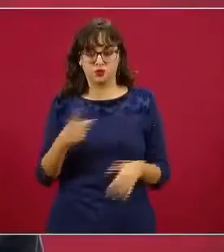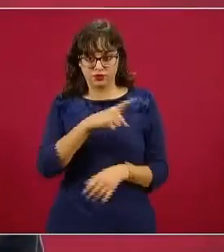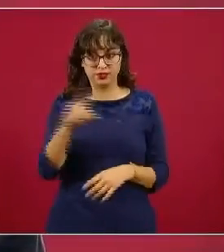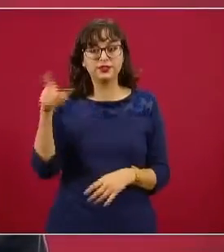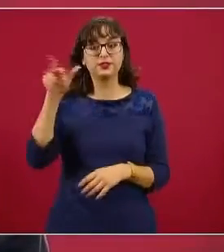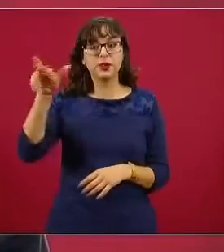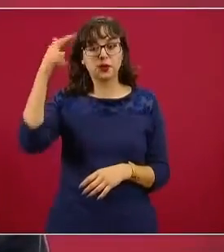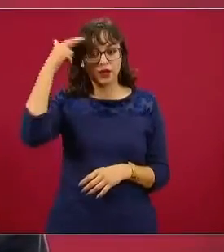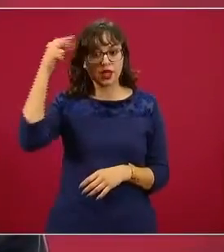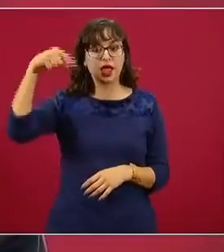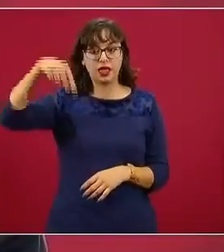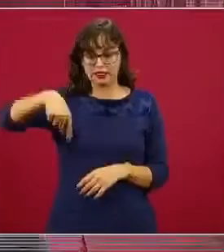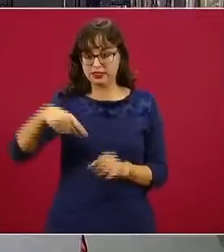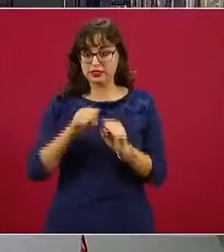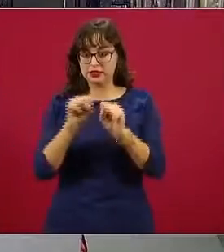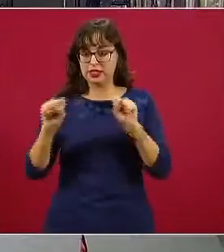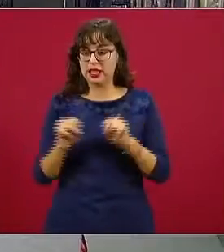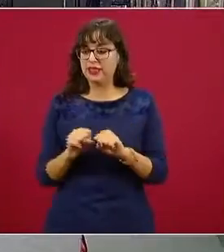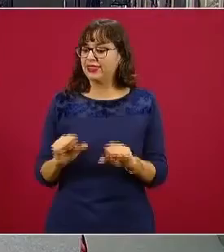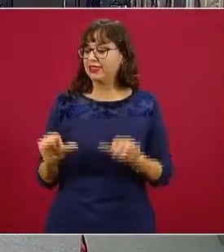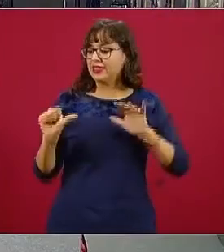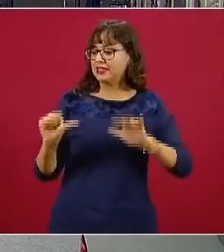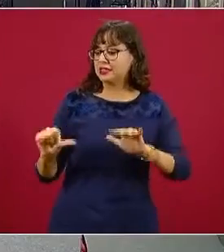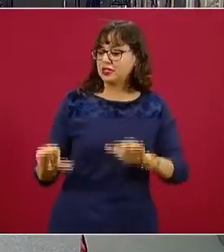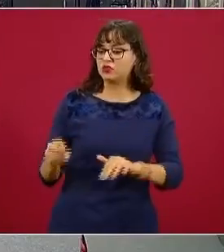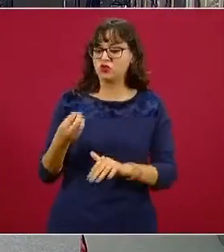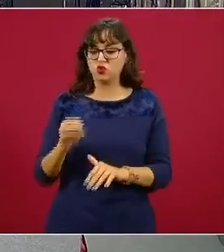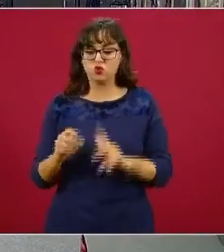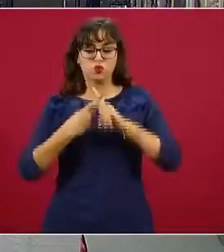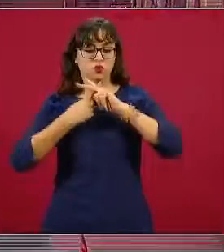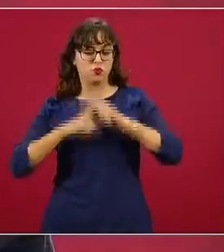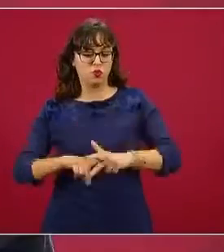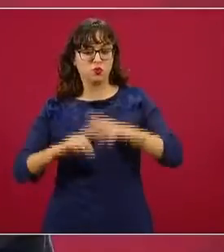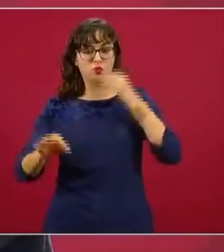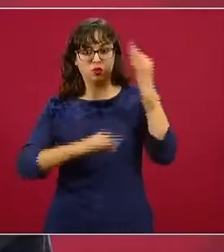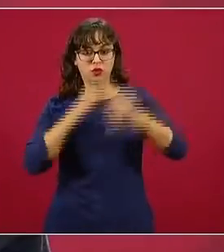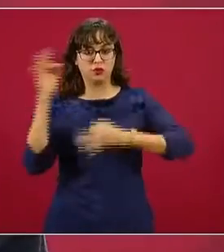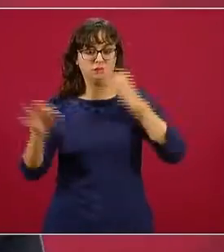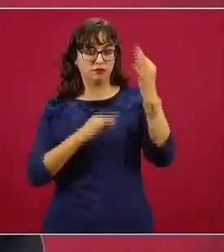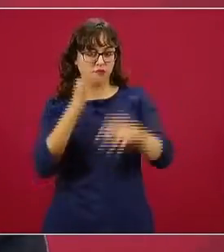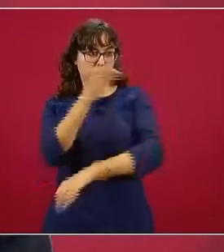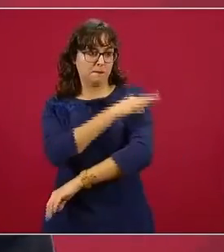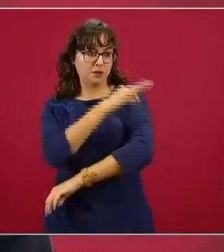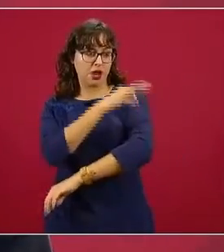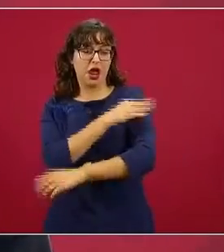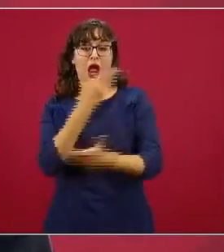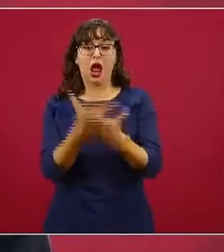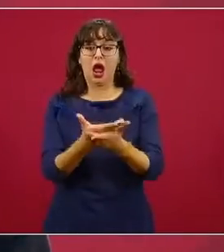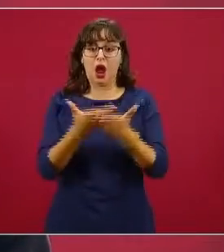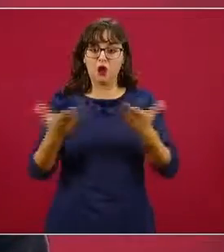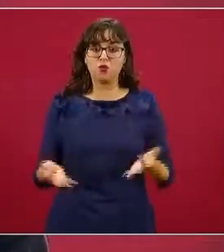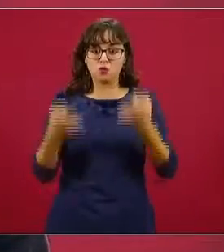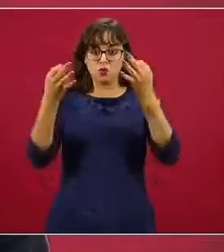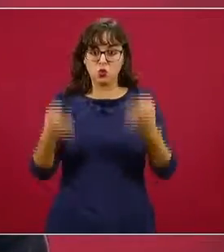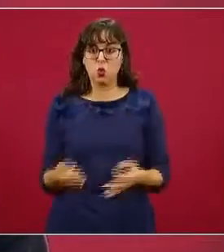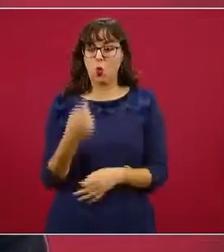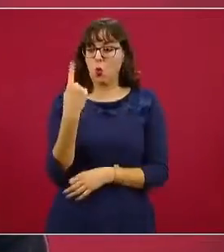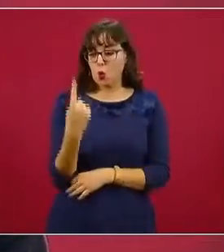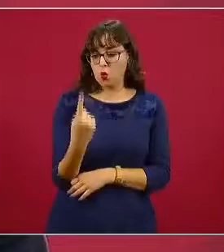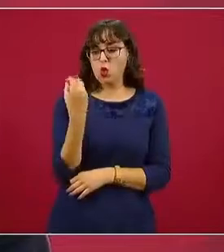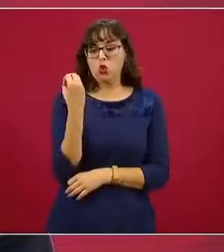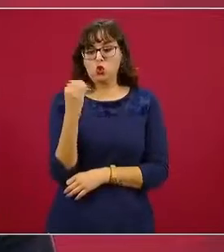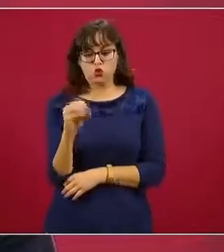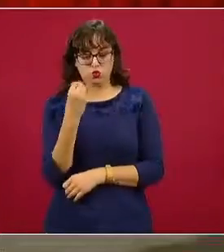salón, en la mañana del 16 de octubre, iniciamos la campaña en 2019 y ahora la vamos a iniciar formalmente el 1 de